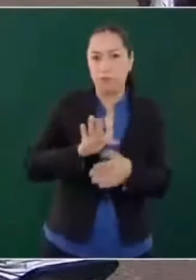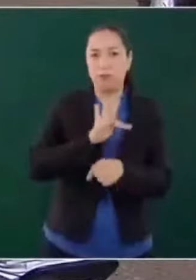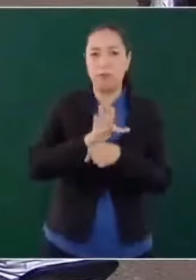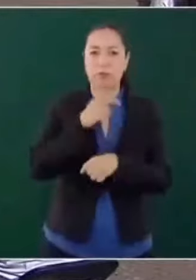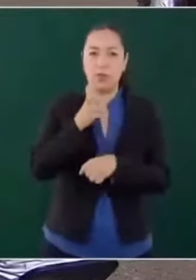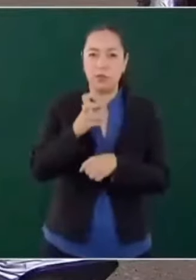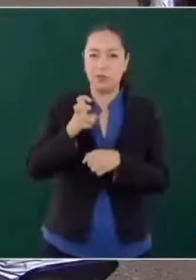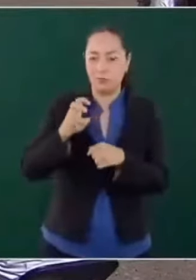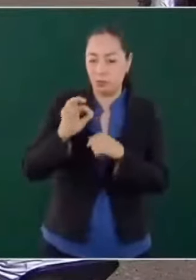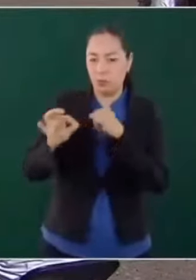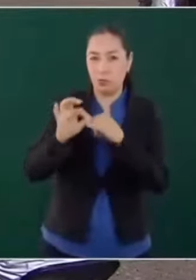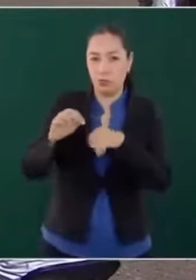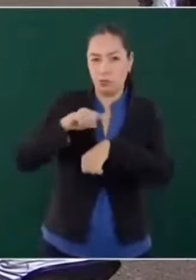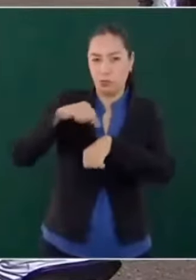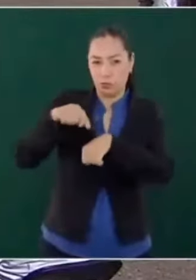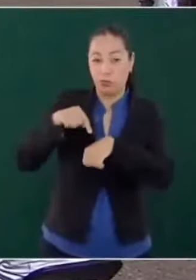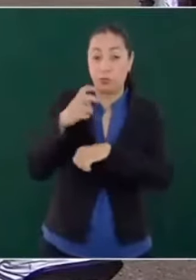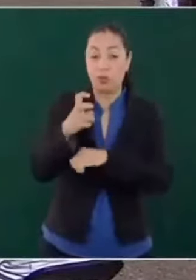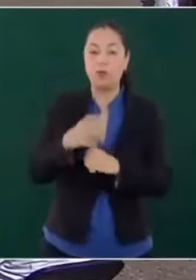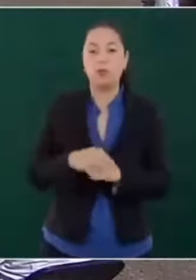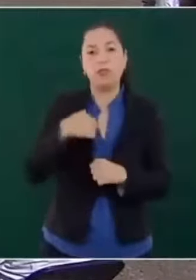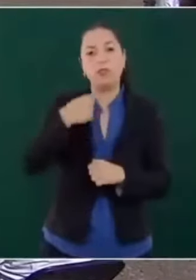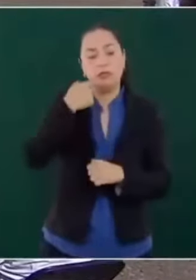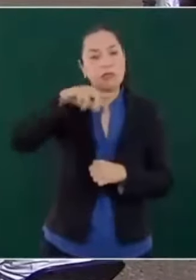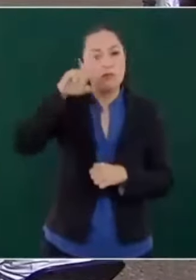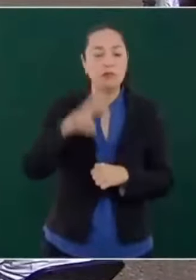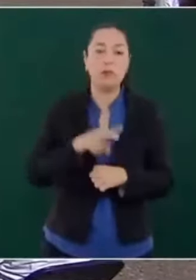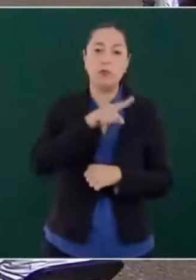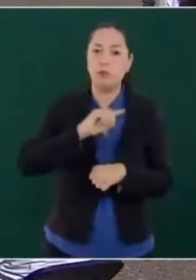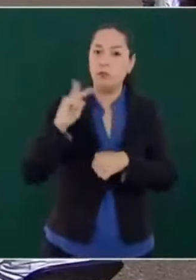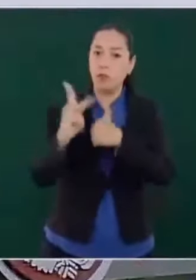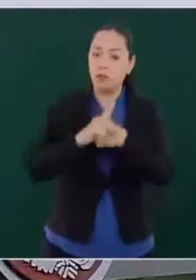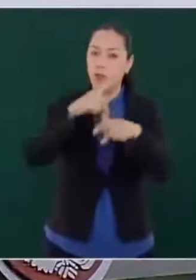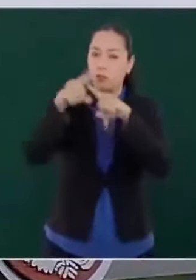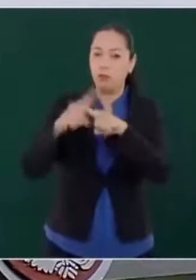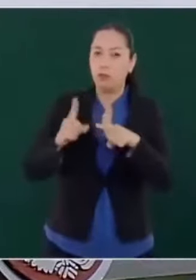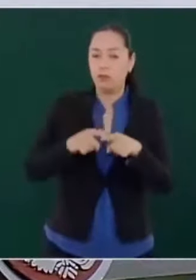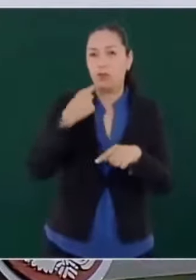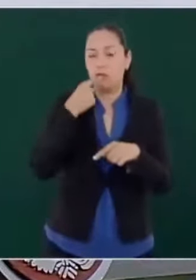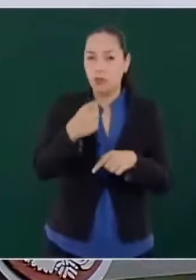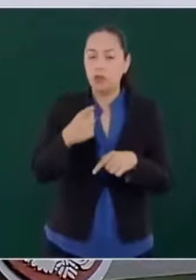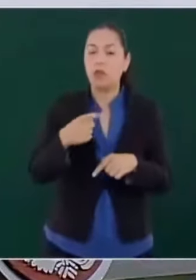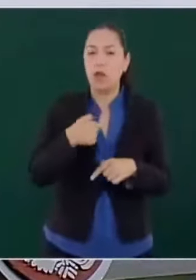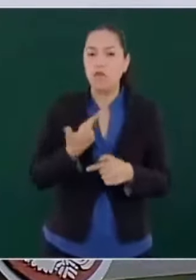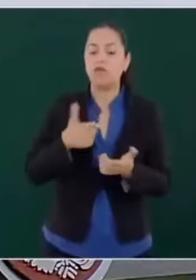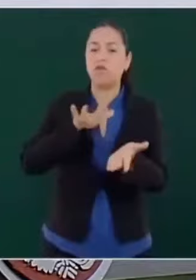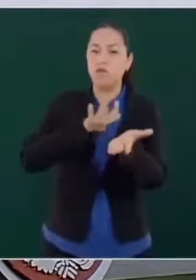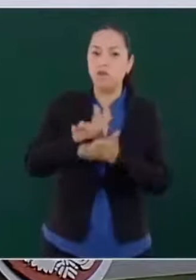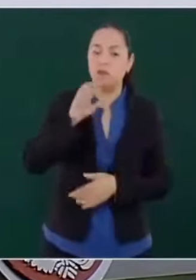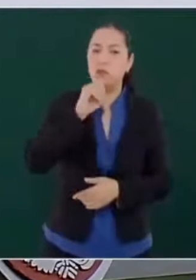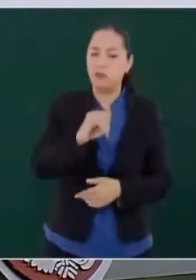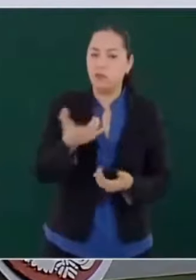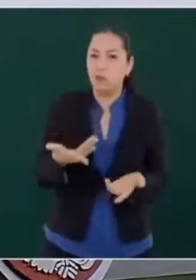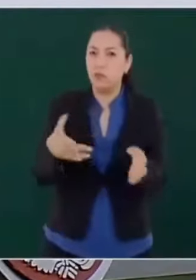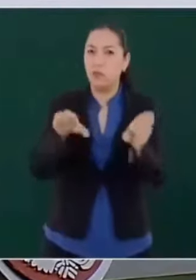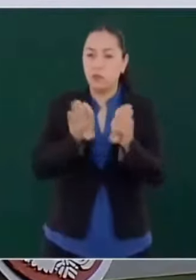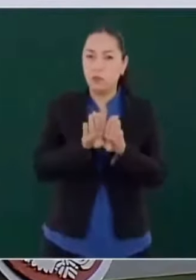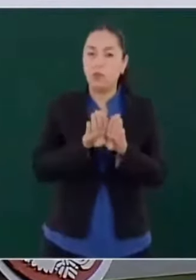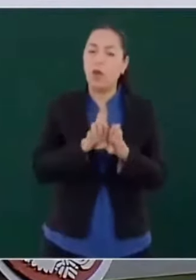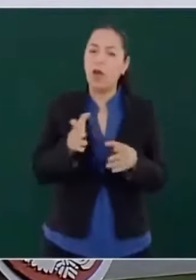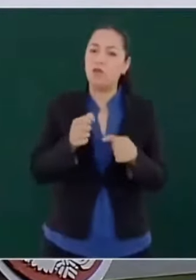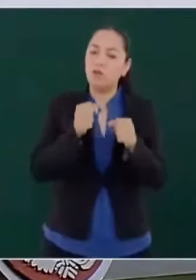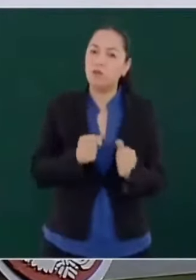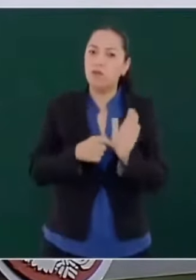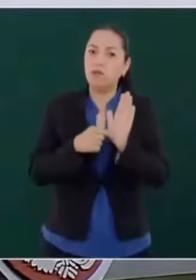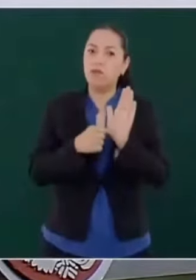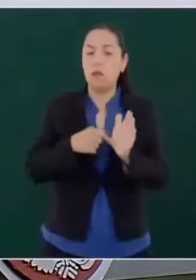decir que ha habido en realidad países que han manifestado de manera muy enérgica su condena y su respaldo al